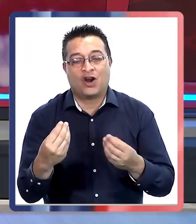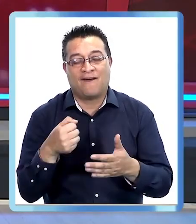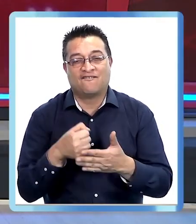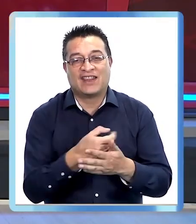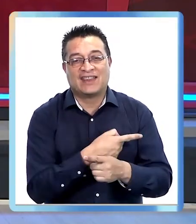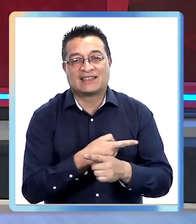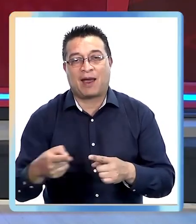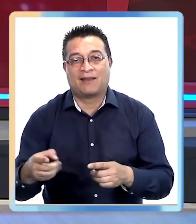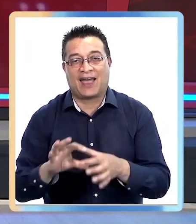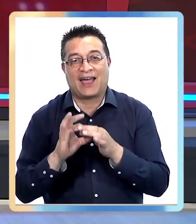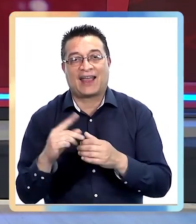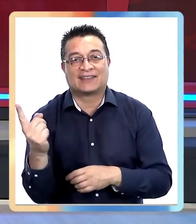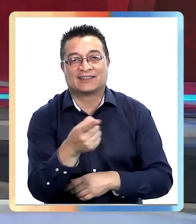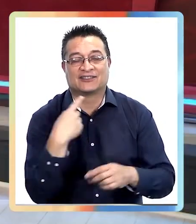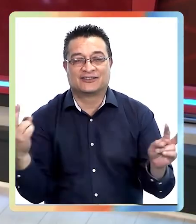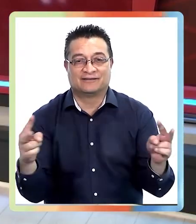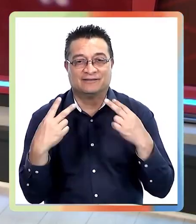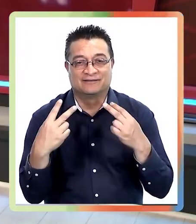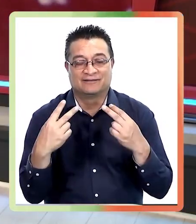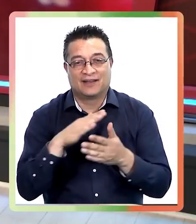semana. Gracias por acompañarnos. Hasta pronto.